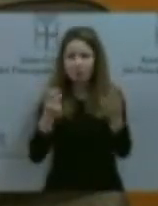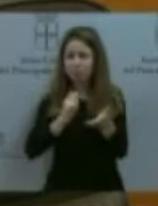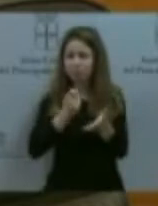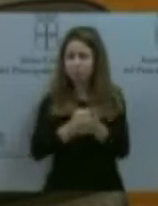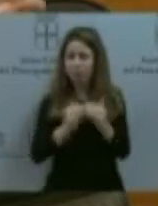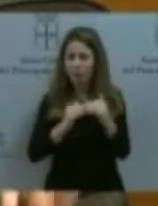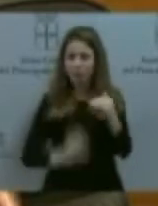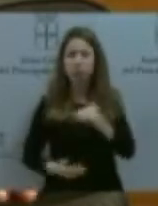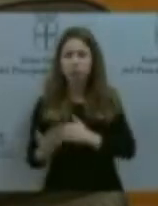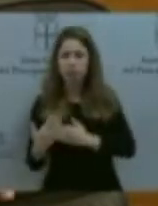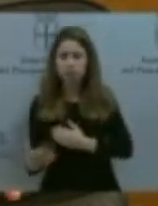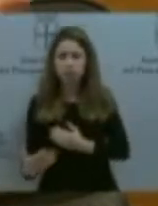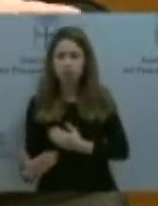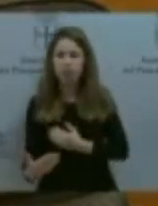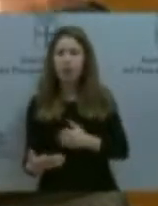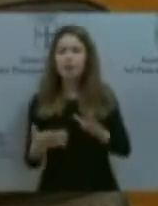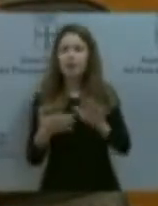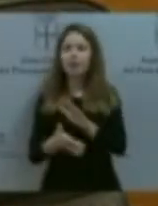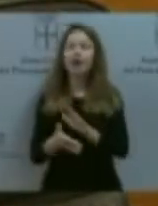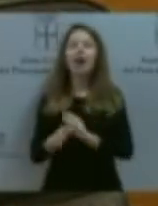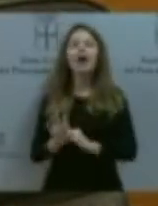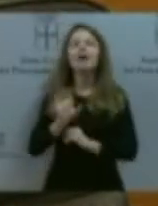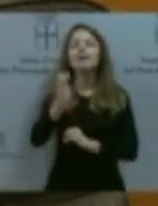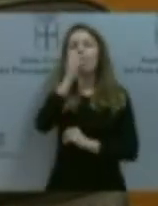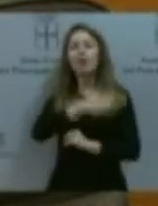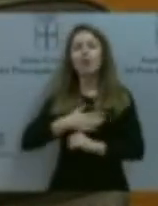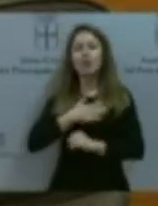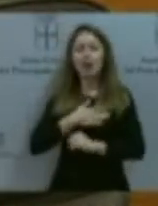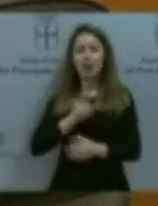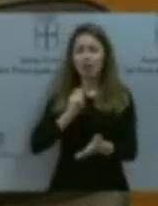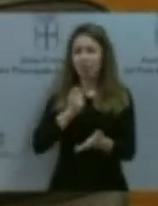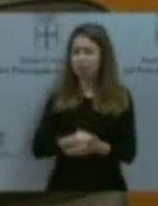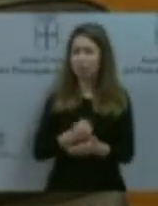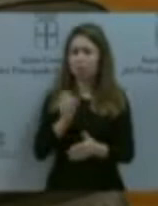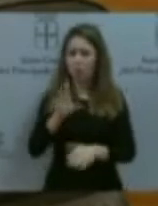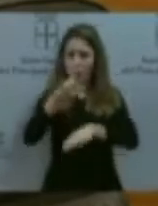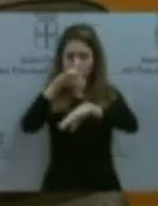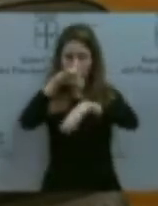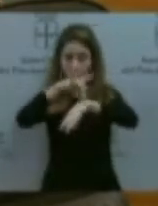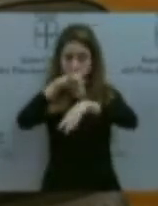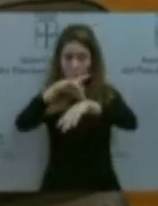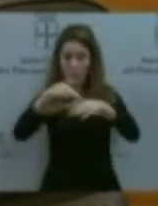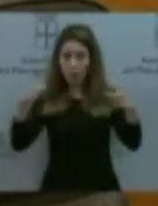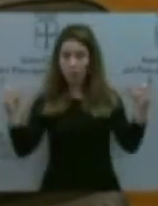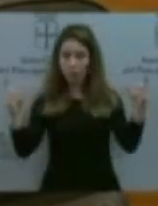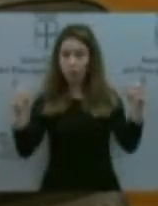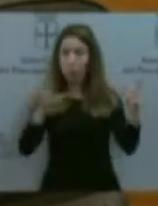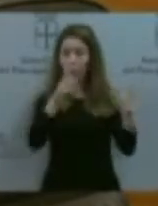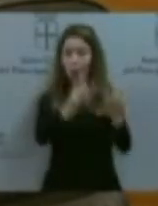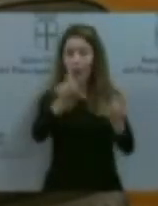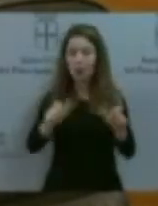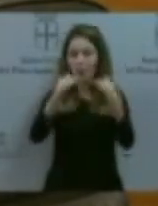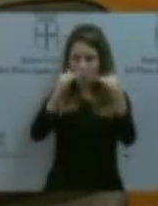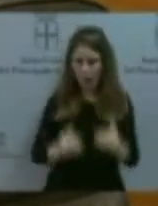bienestar que está infrafinanciado. Tenemos menos médicos por habitante que cualquier otro país de la Unión Europea. Tenemos una situación de la